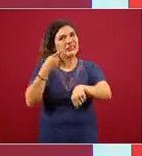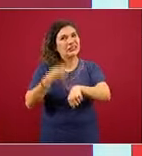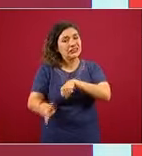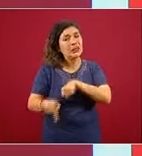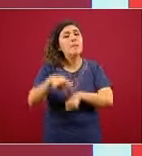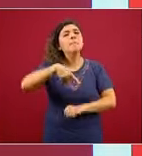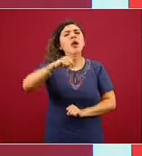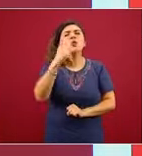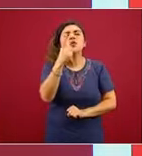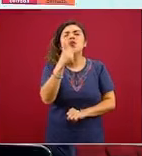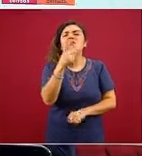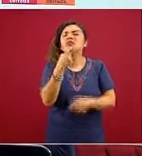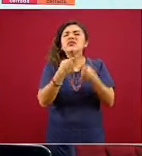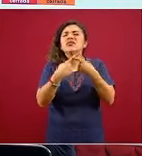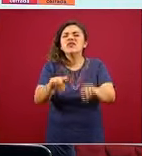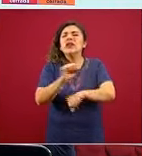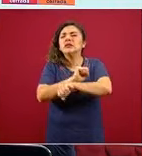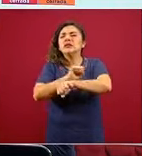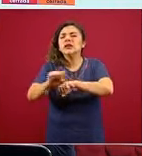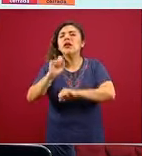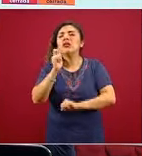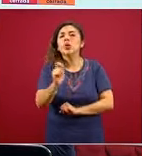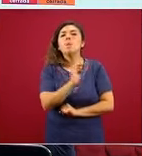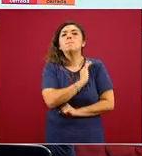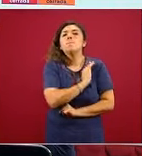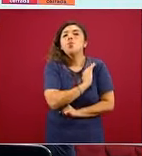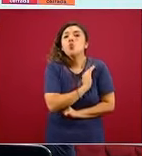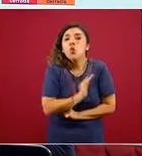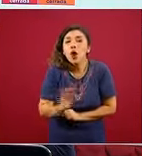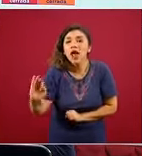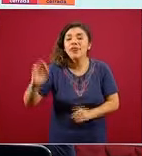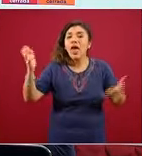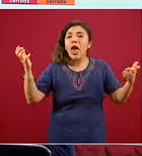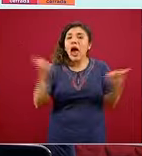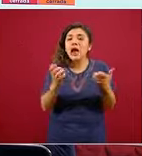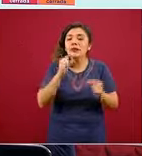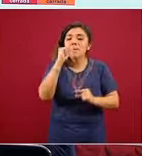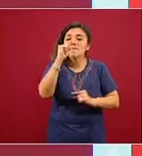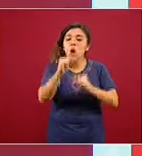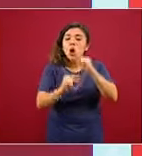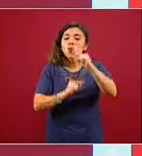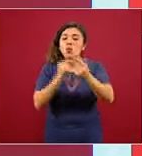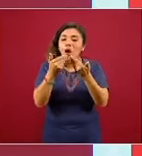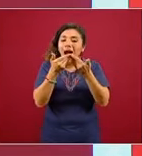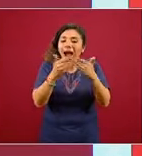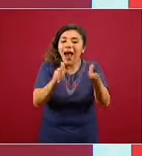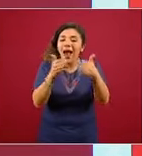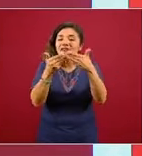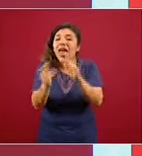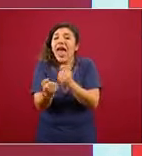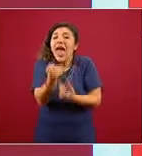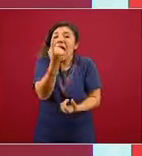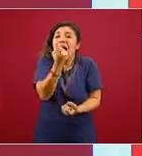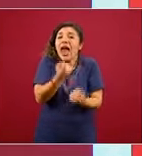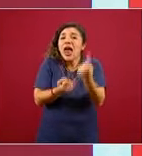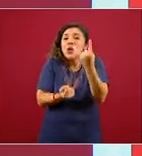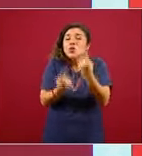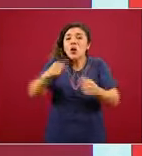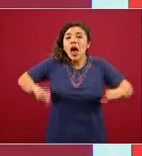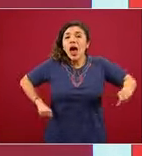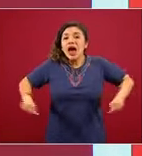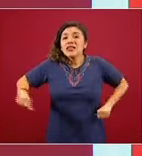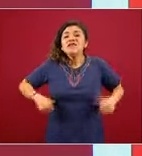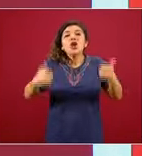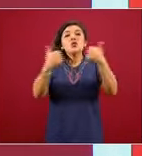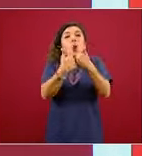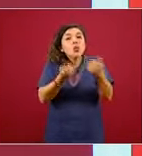diferencia sencilla que permite en un momento poder reactivar algunas actividades controladas en el